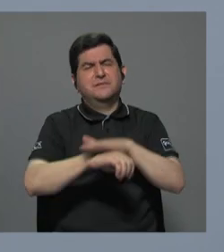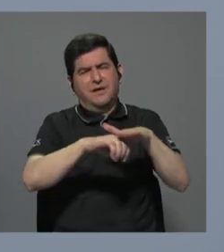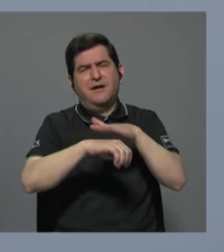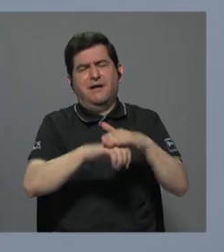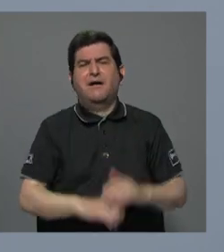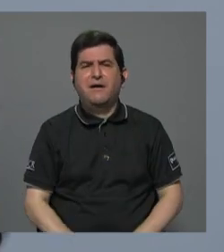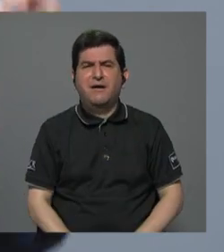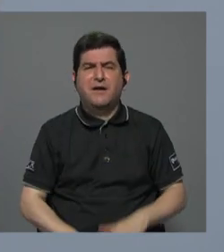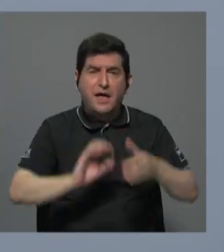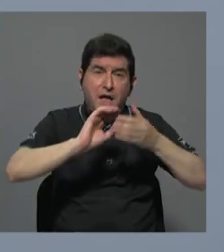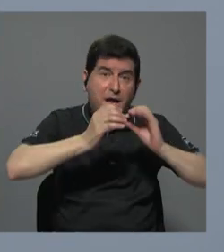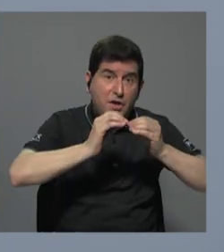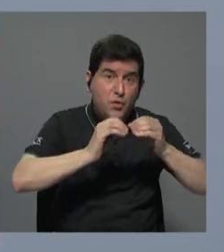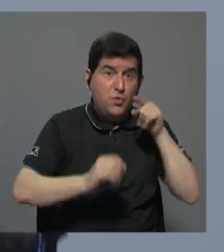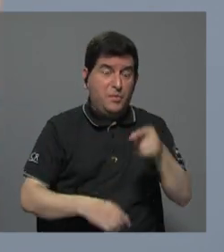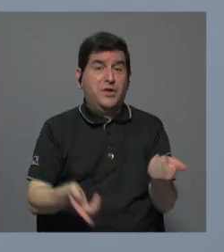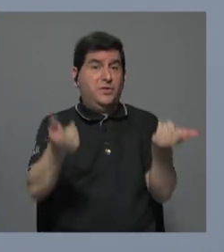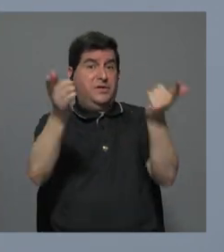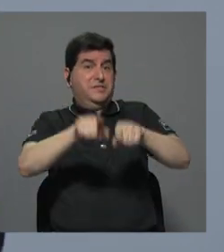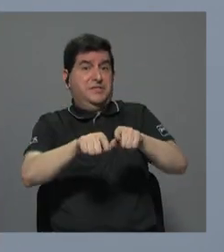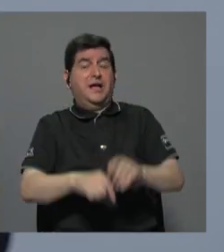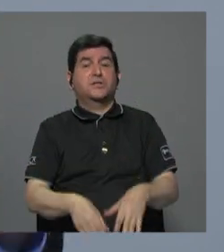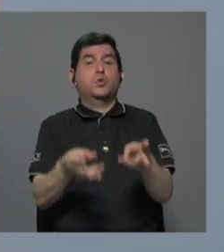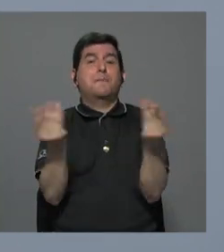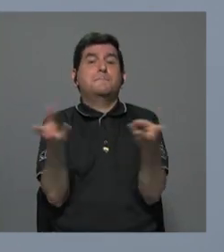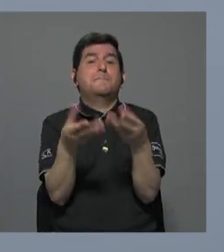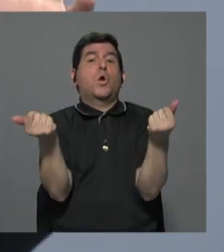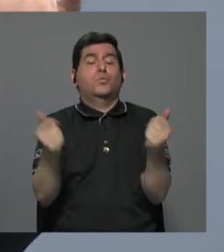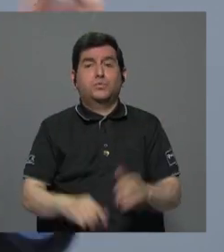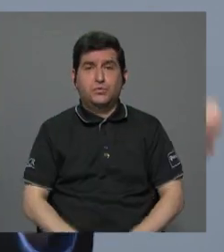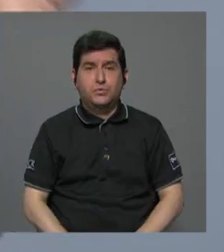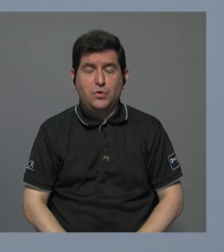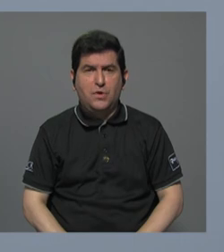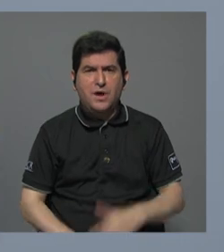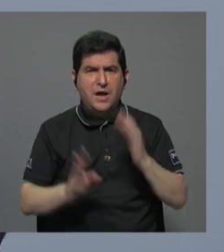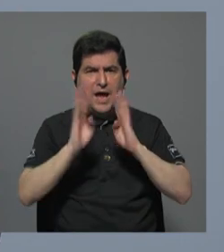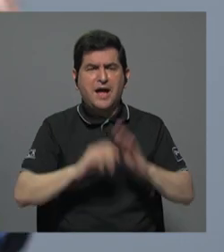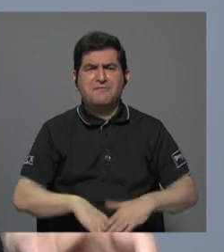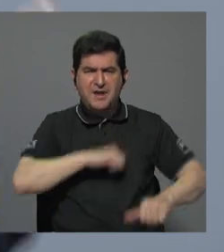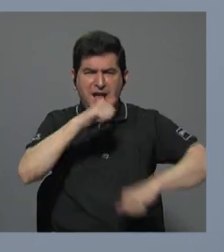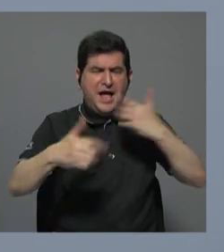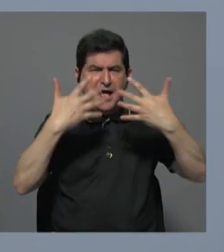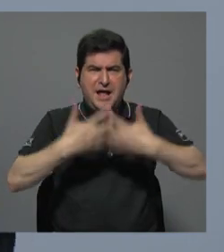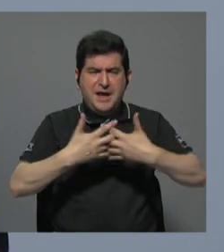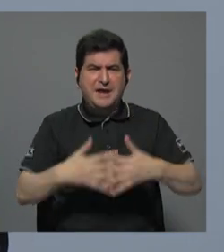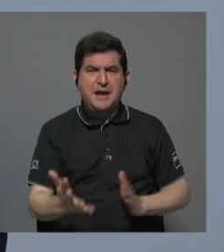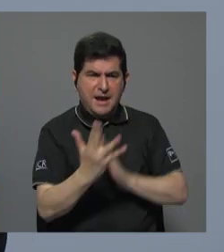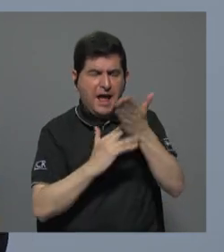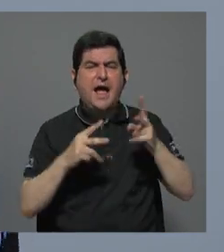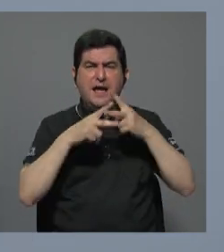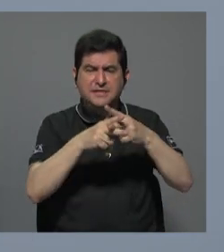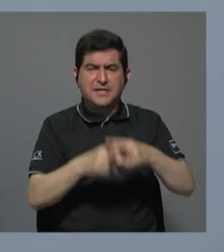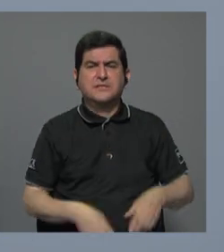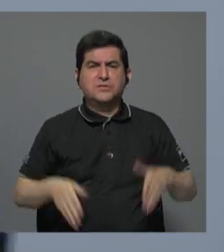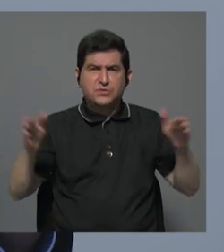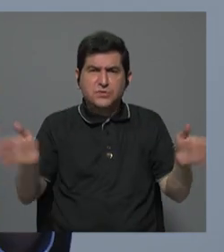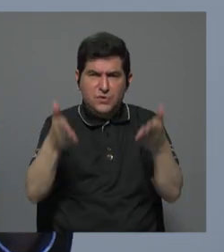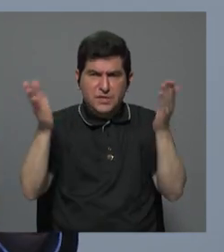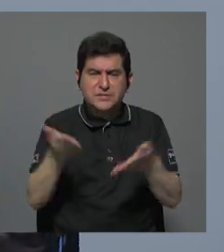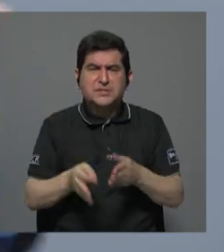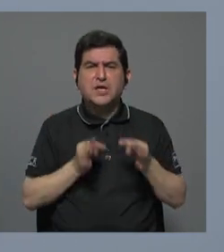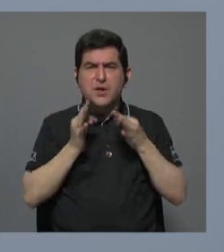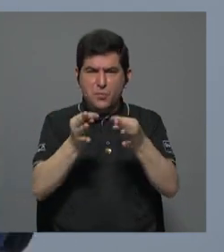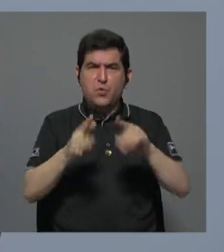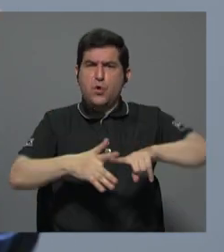en el denominador y ese denominador es producción hablamos de emprendimientos de acceso al crédito y estímulo al sector turismo tan sólo para